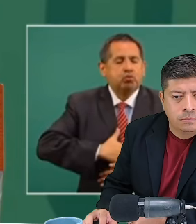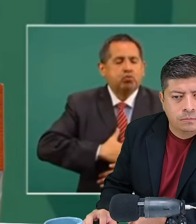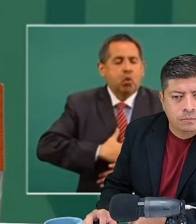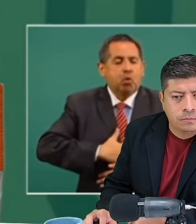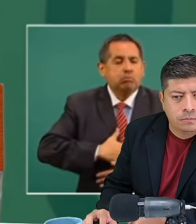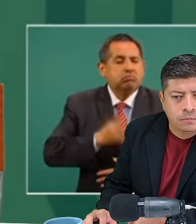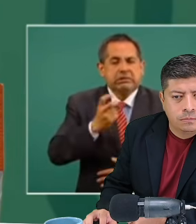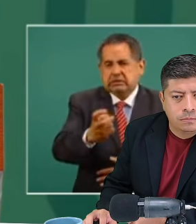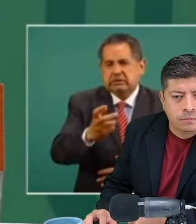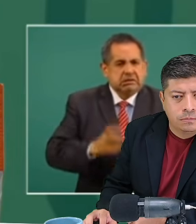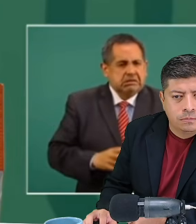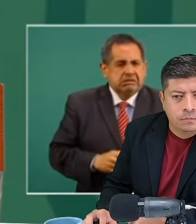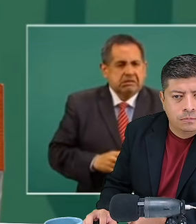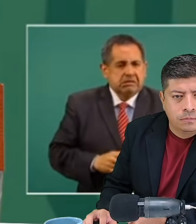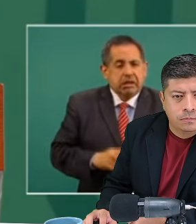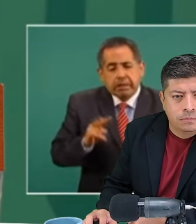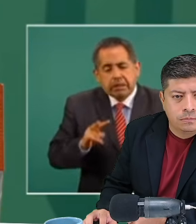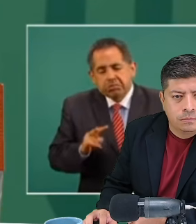Lo hacemos